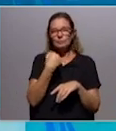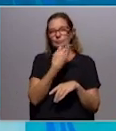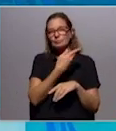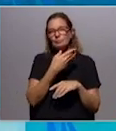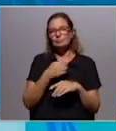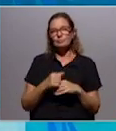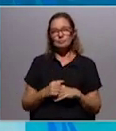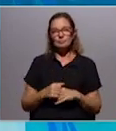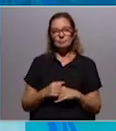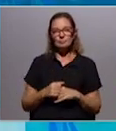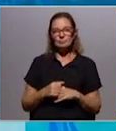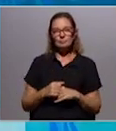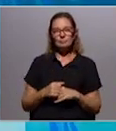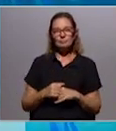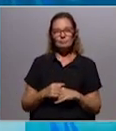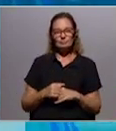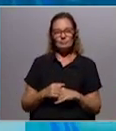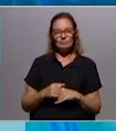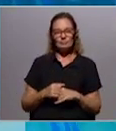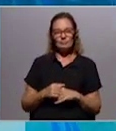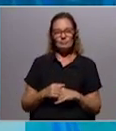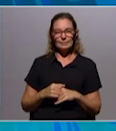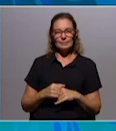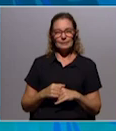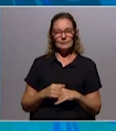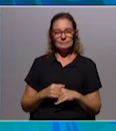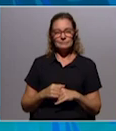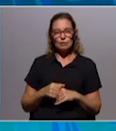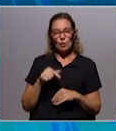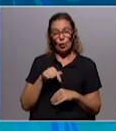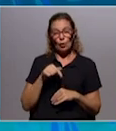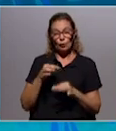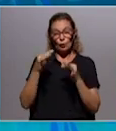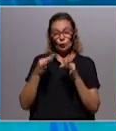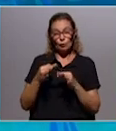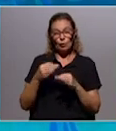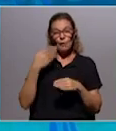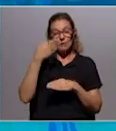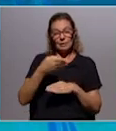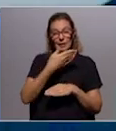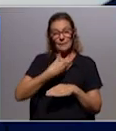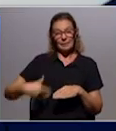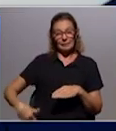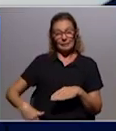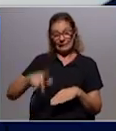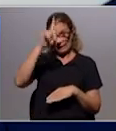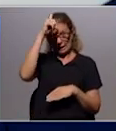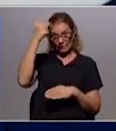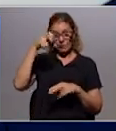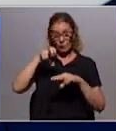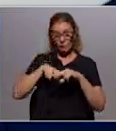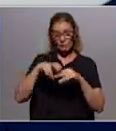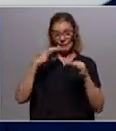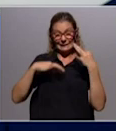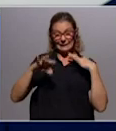tabús metele que son pasteles y los muchachos está anunciado a la presencia del presidente electo luis lacalle pou en